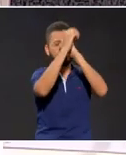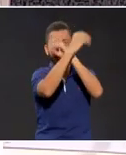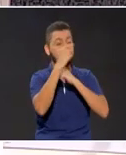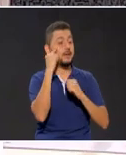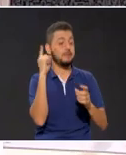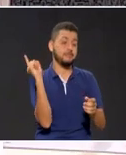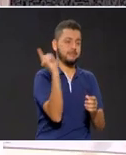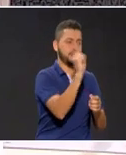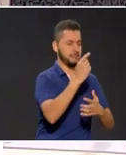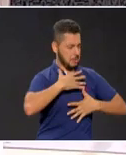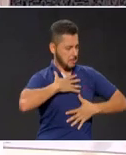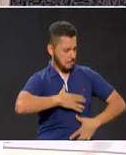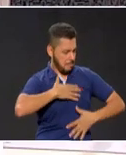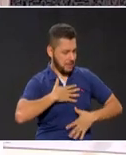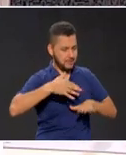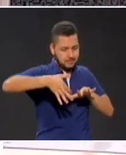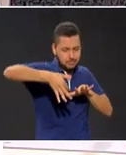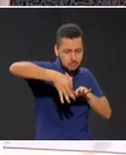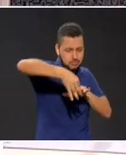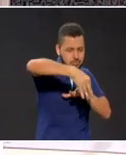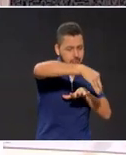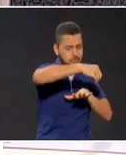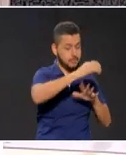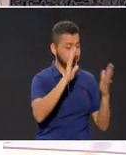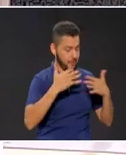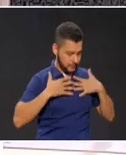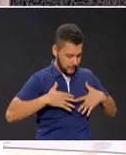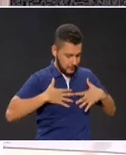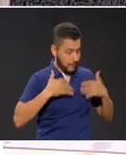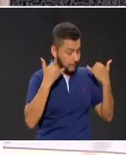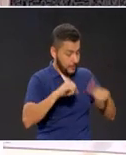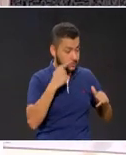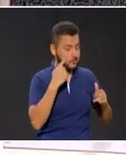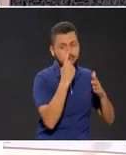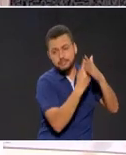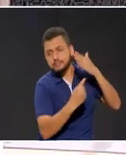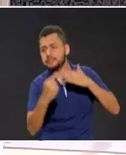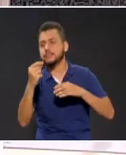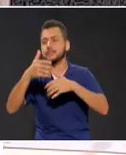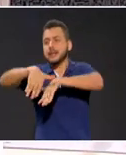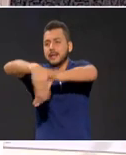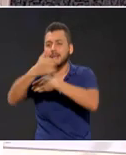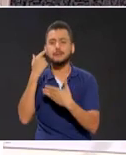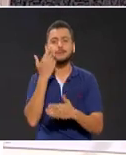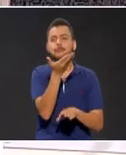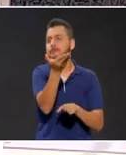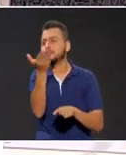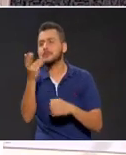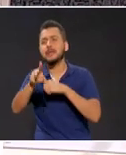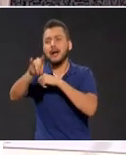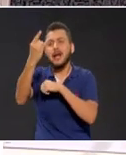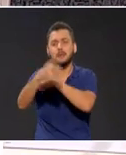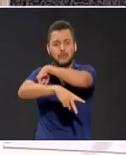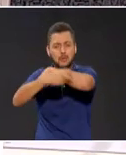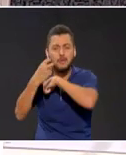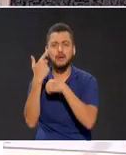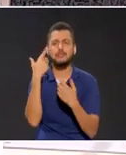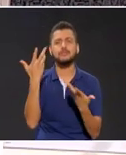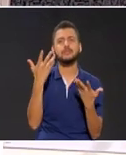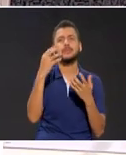vestuario, aseo, cortarse las uñas, termina ese espacio, vuelve a la calle, busca recursos económicos, sea robando en un semáforo,